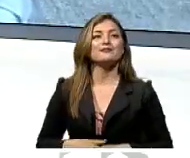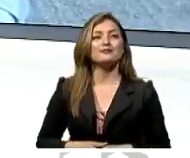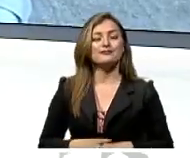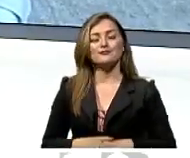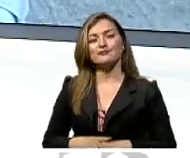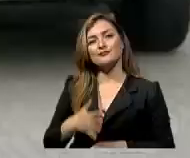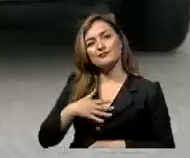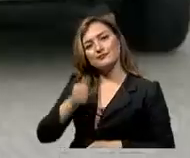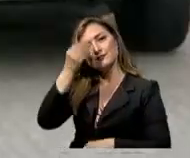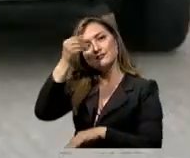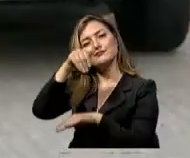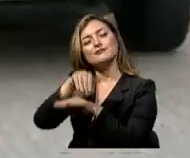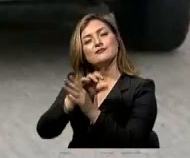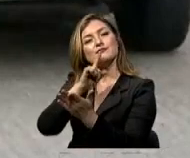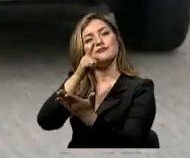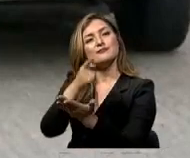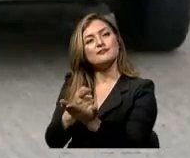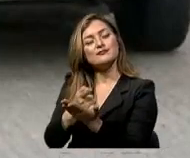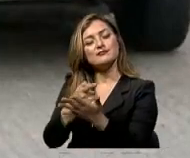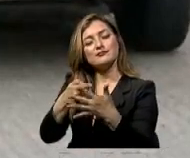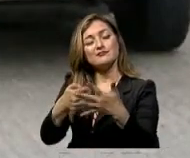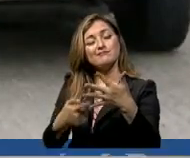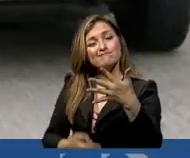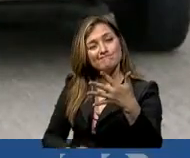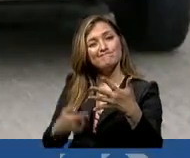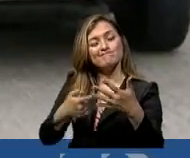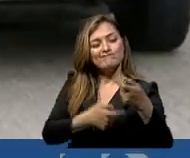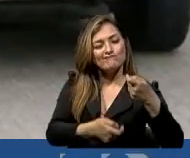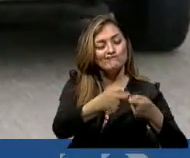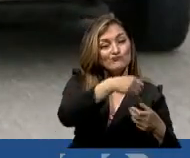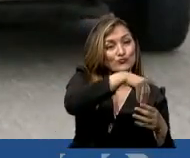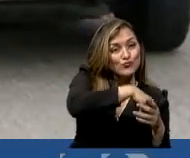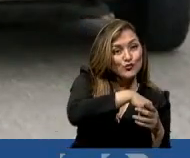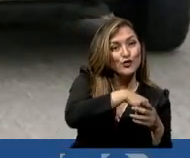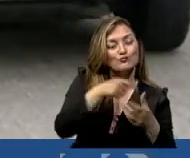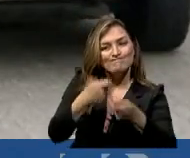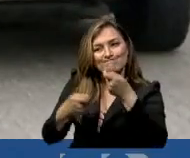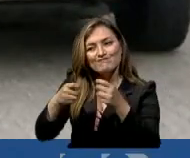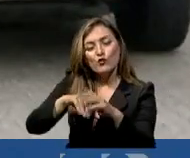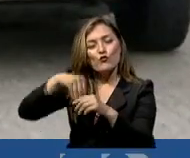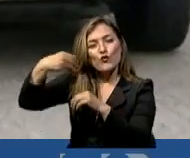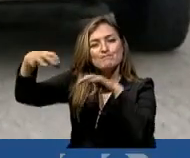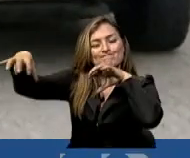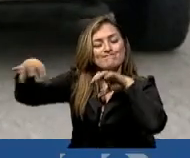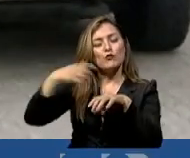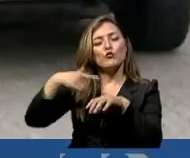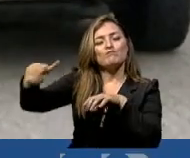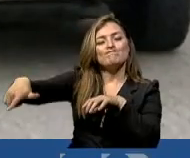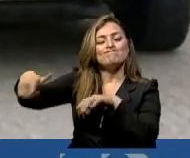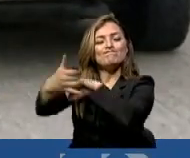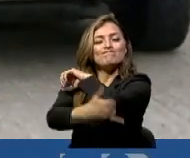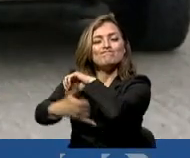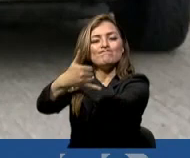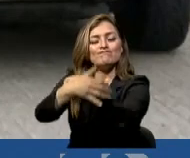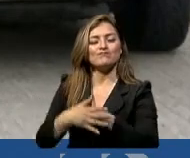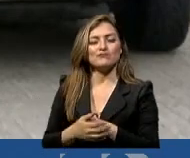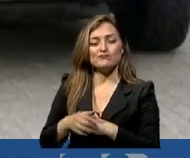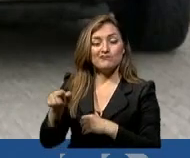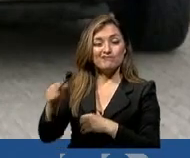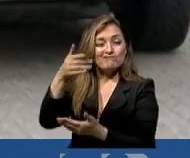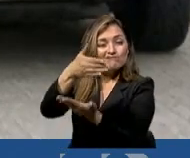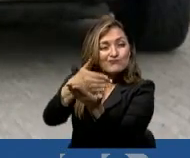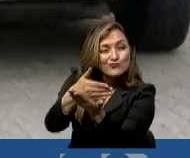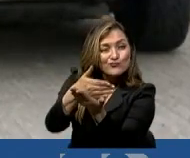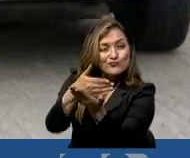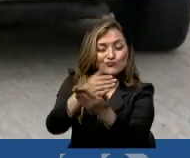Así es, ¿qué tal? Buenas tardes. Varios son los casos de micro y narcotráfico que se logran frustrar en esta zona fronteriza, tanto en